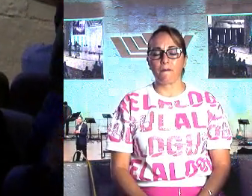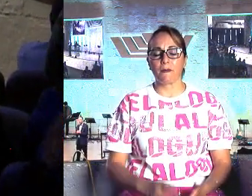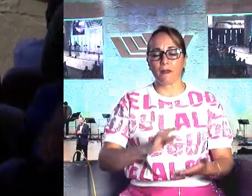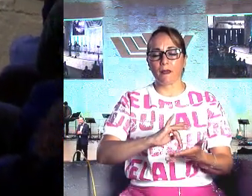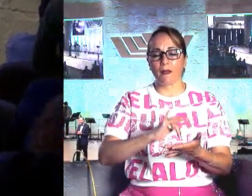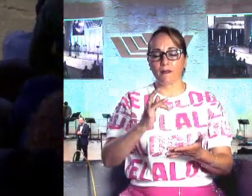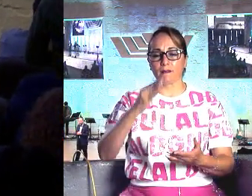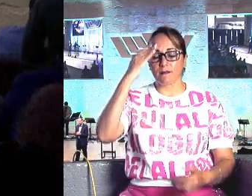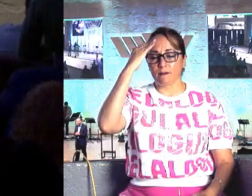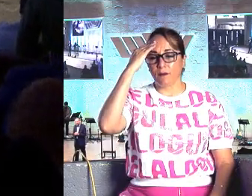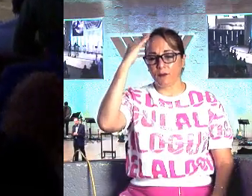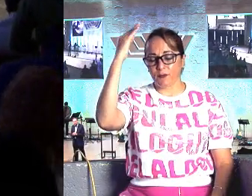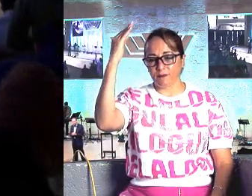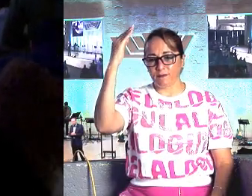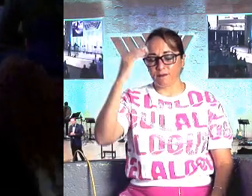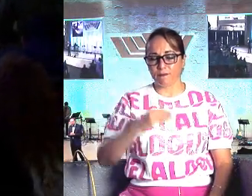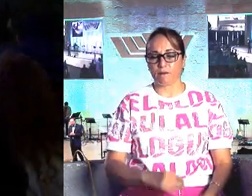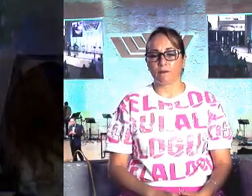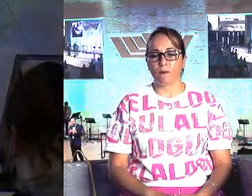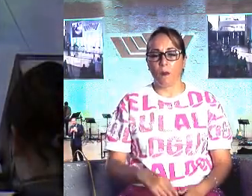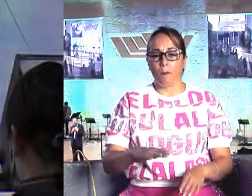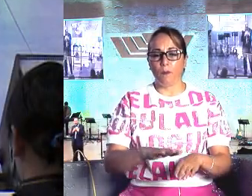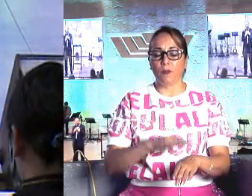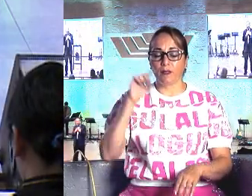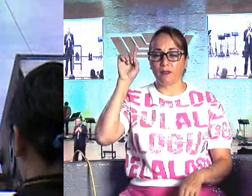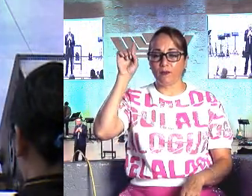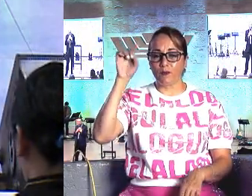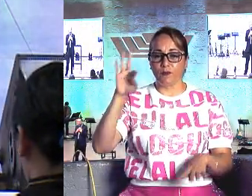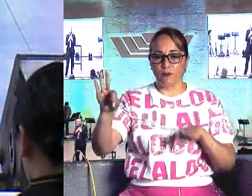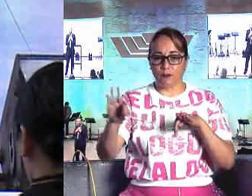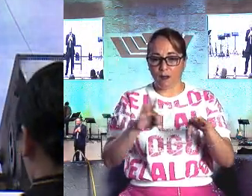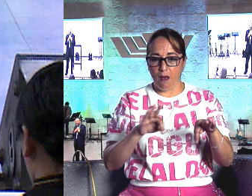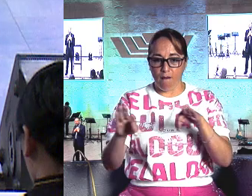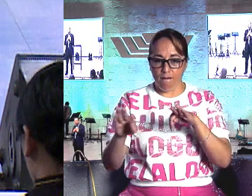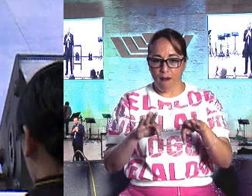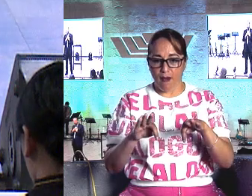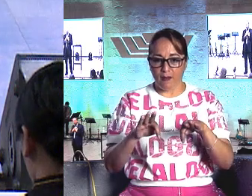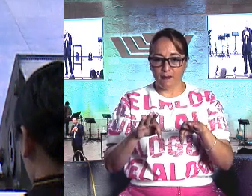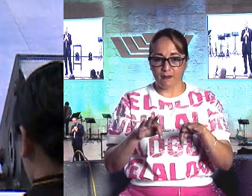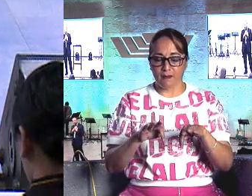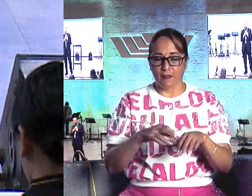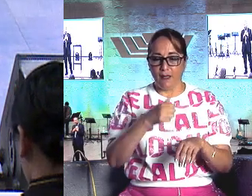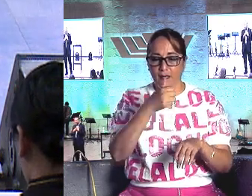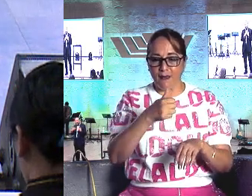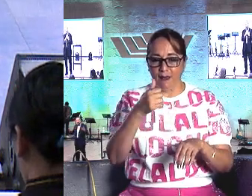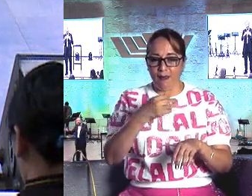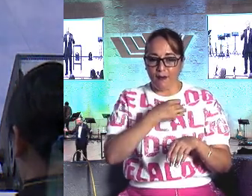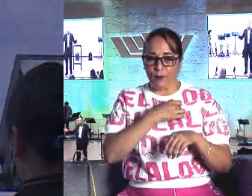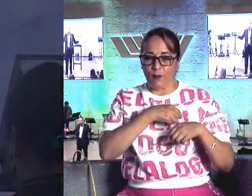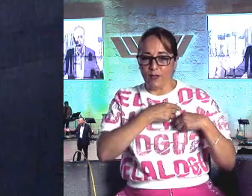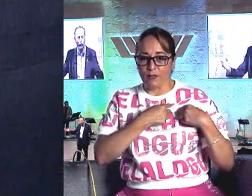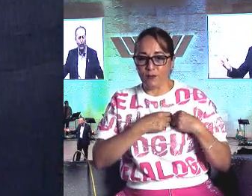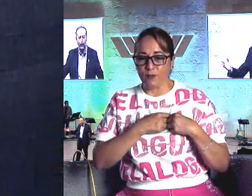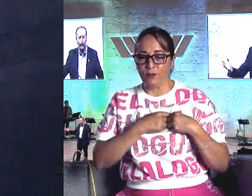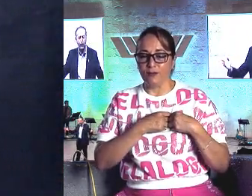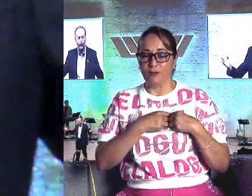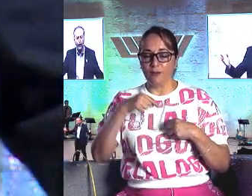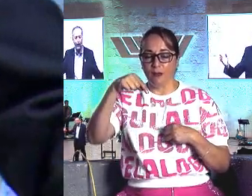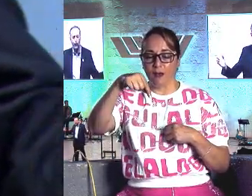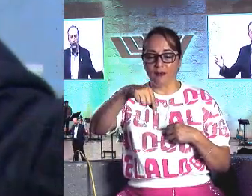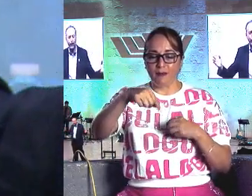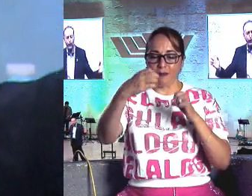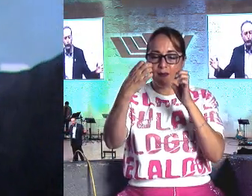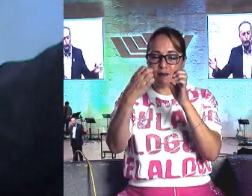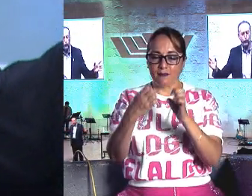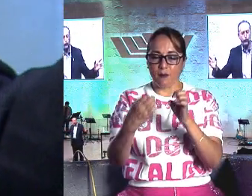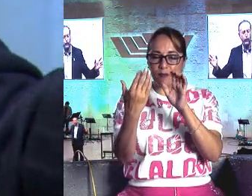Gracias, Señor, porque tú trabajas con nuestros corazones, y aquí estamos delante de ti en el nombre